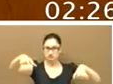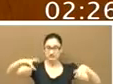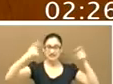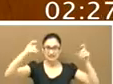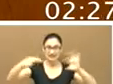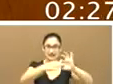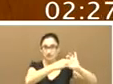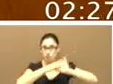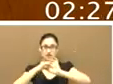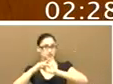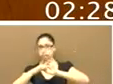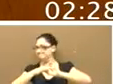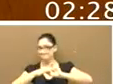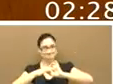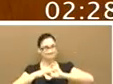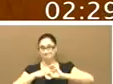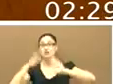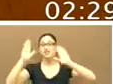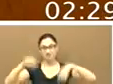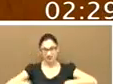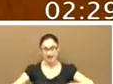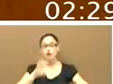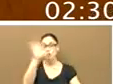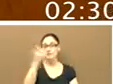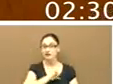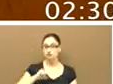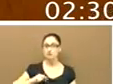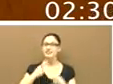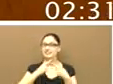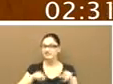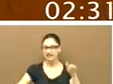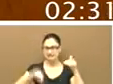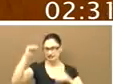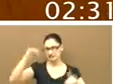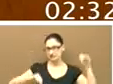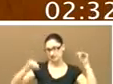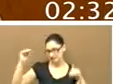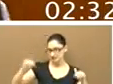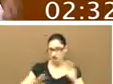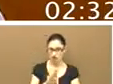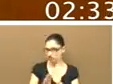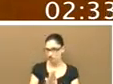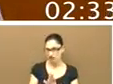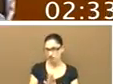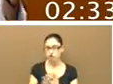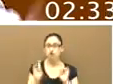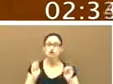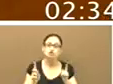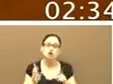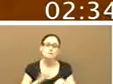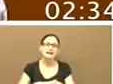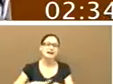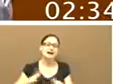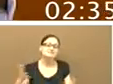vertebrar las diferencias y sirvió para utilizarlo como moneda de cambio para momentos muy puntuales, de salvar el Gobierno, garantizar